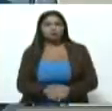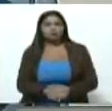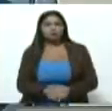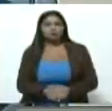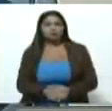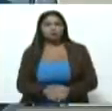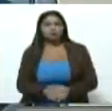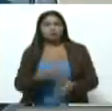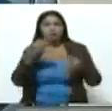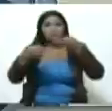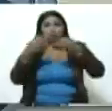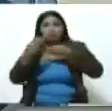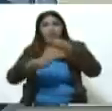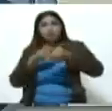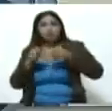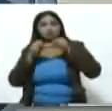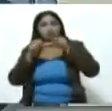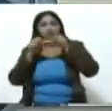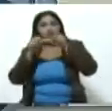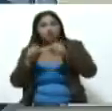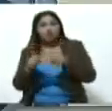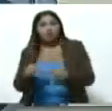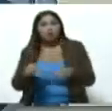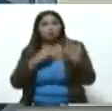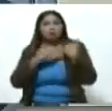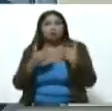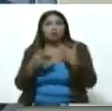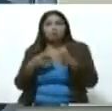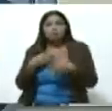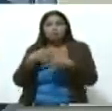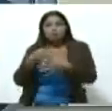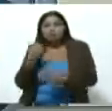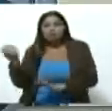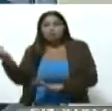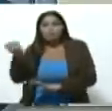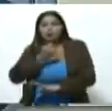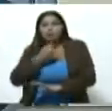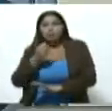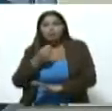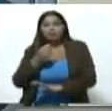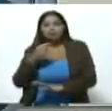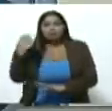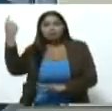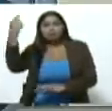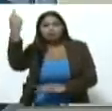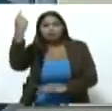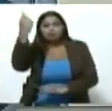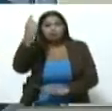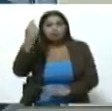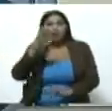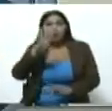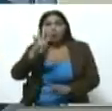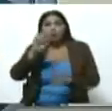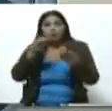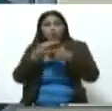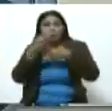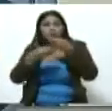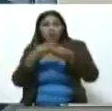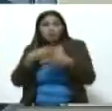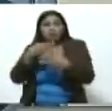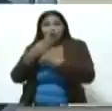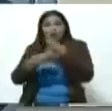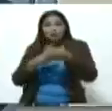El juicio que se le siguió a los responsables del intento de magnicidio con dron perpetrado el 4 de agosto del año